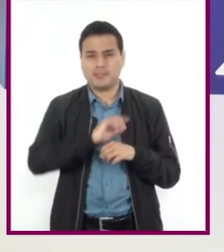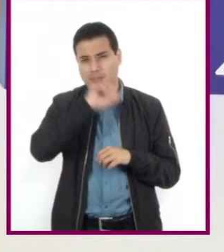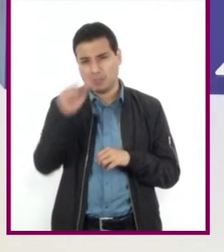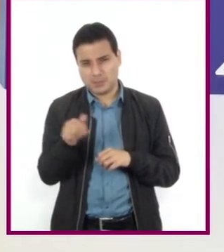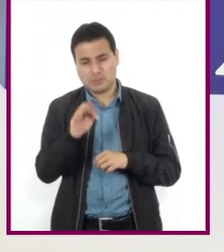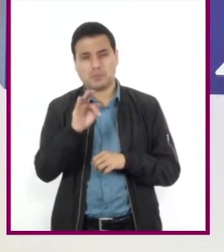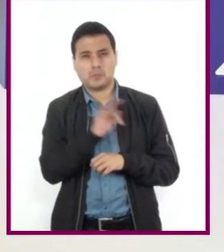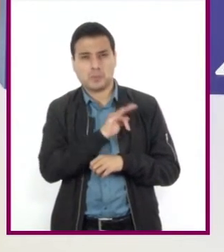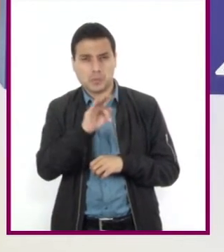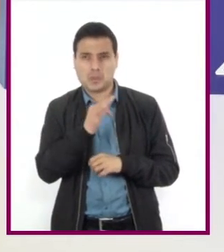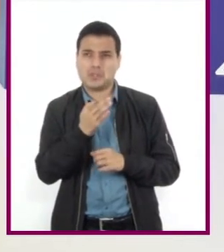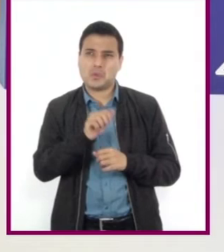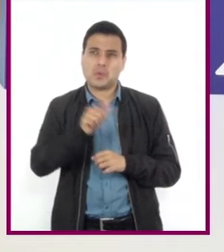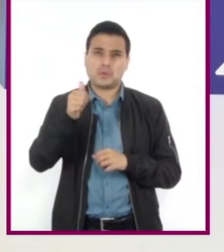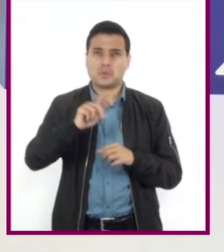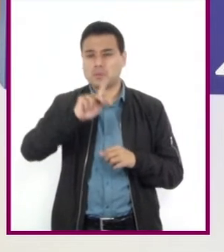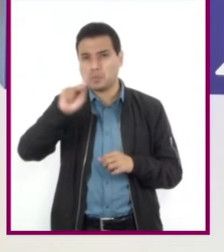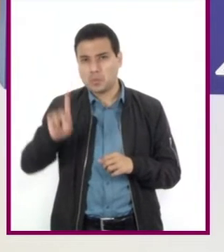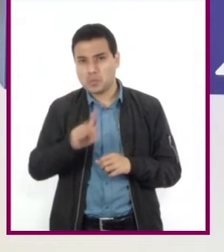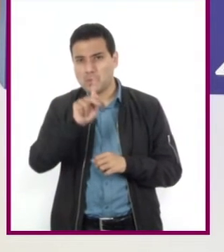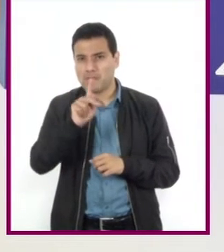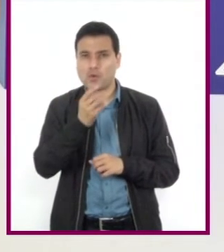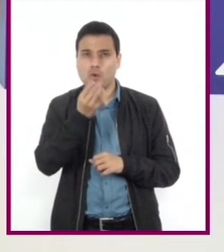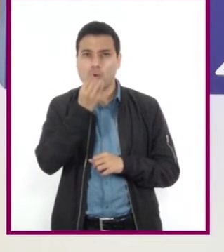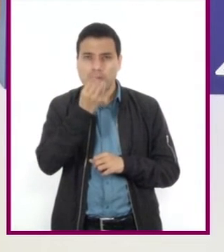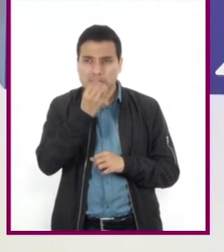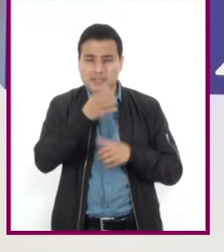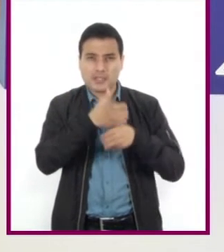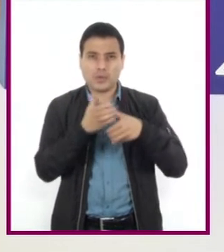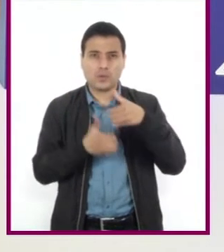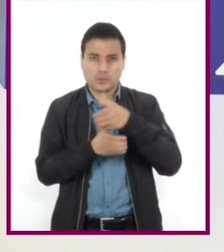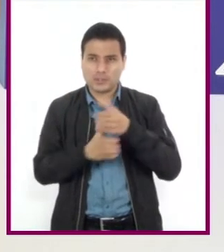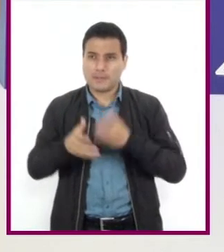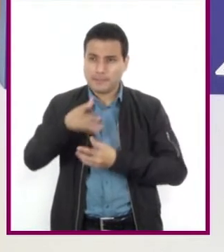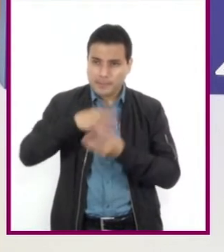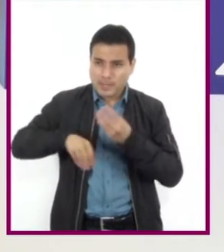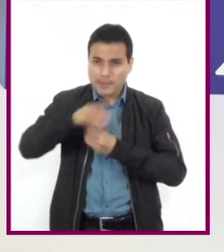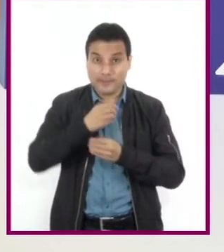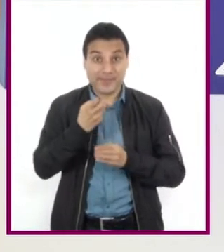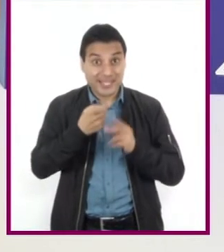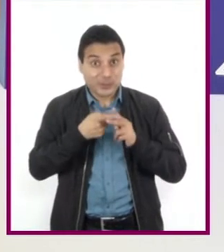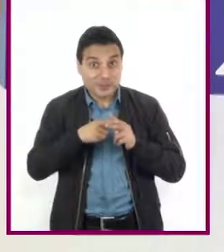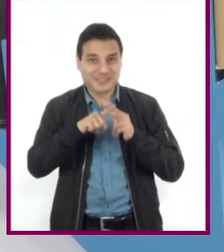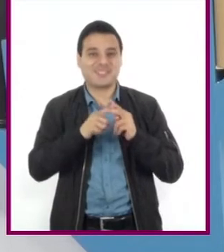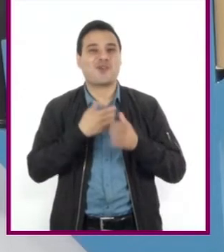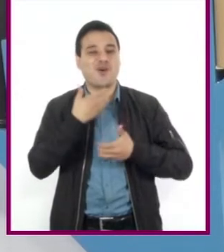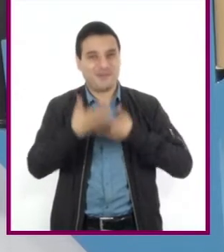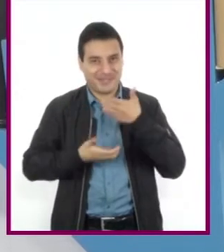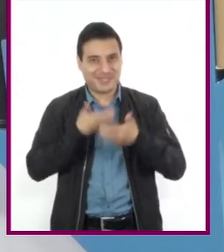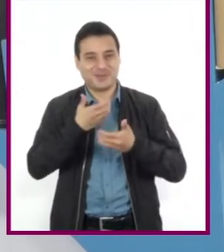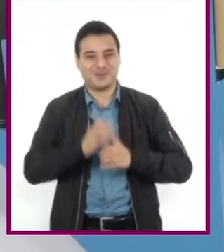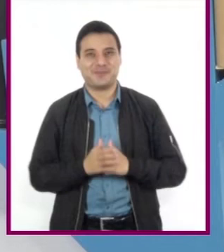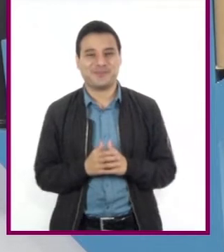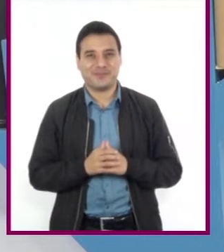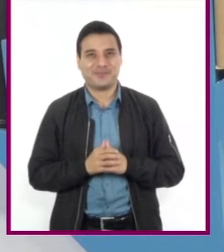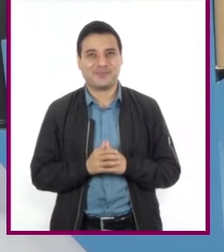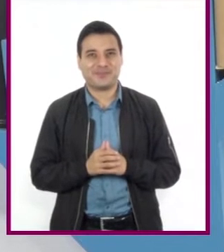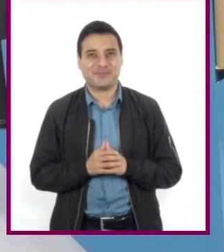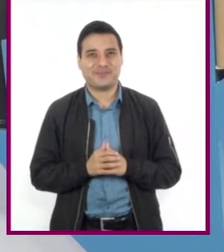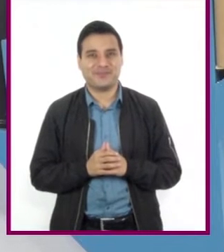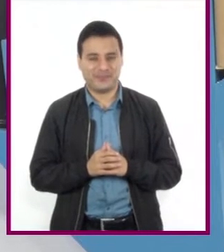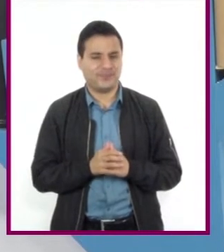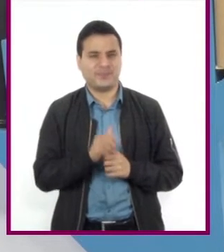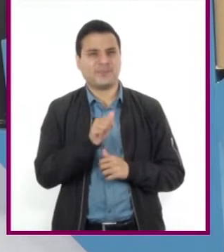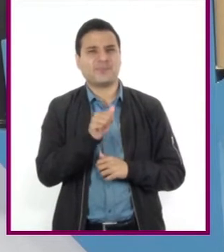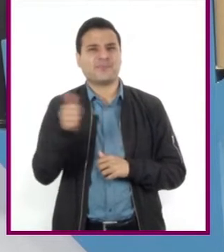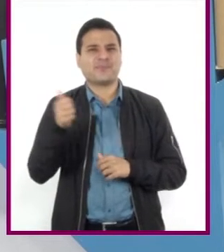intercambio o trueque con pueblos vecinos. Surgieron así las primeras formas de comercio. Otro cambio que se